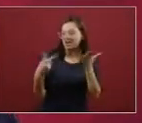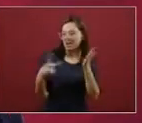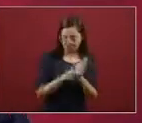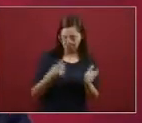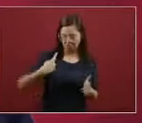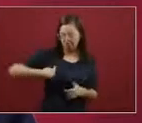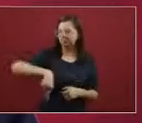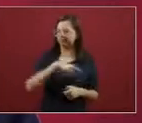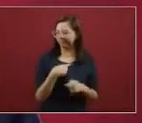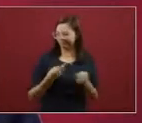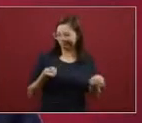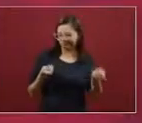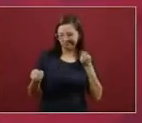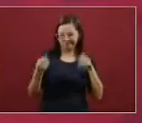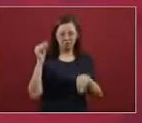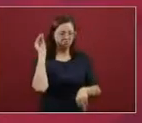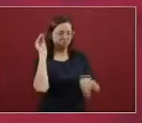país